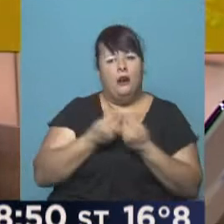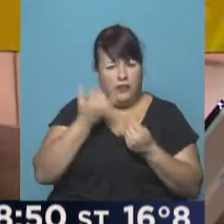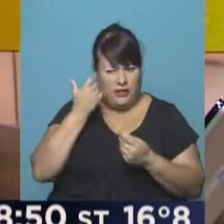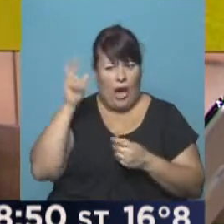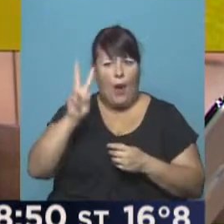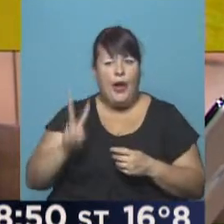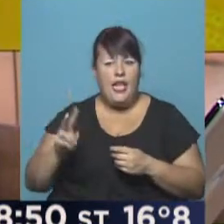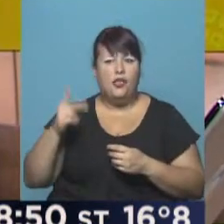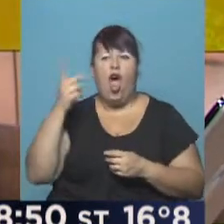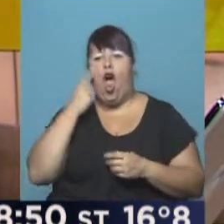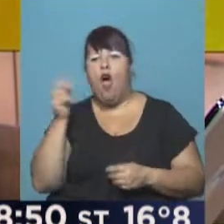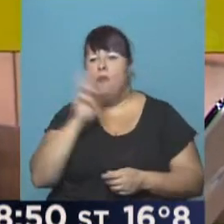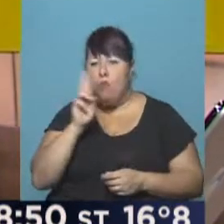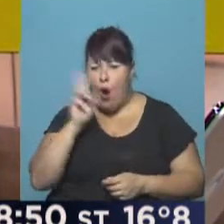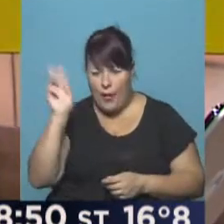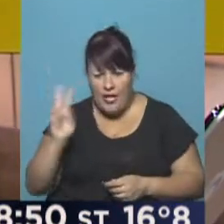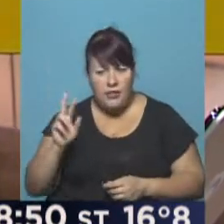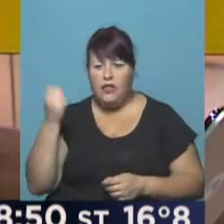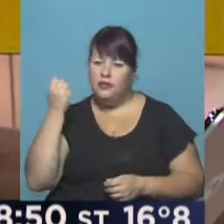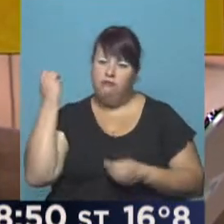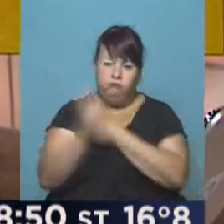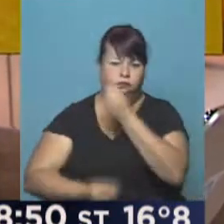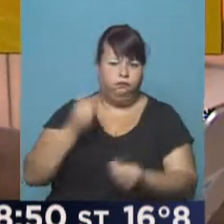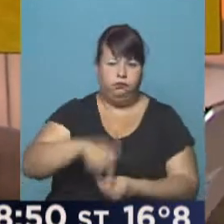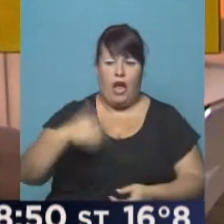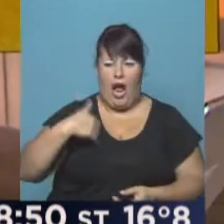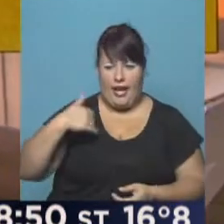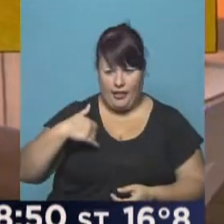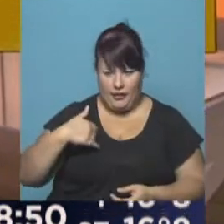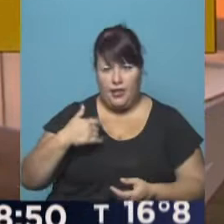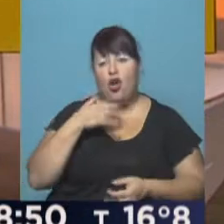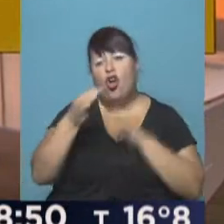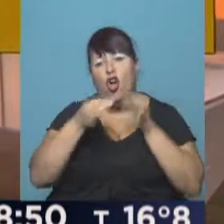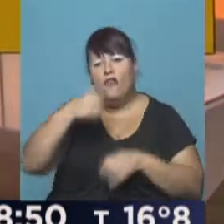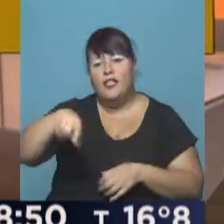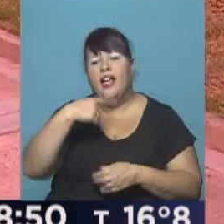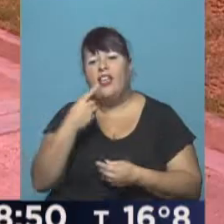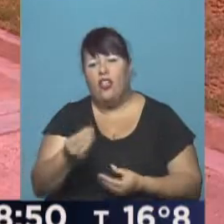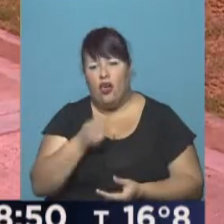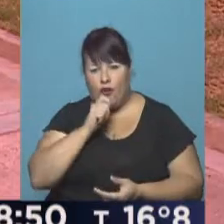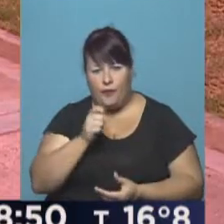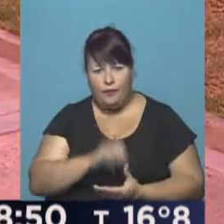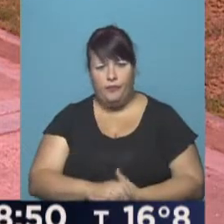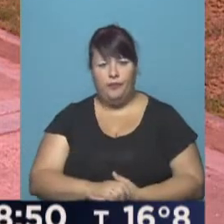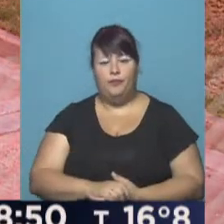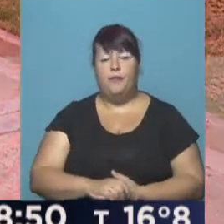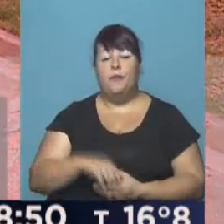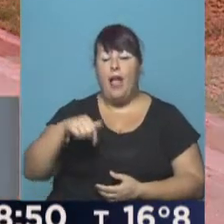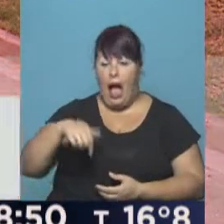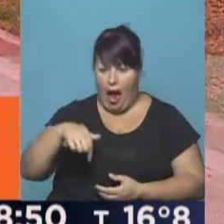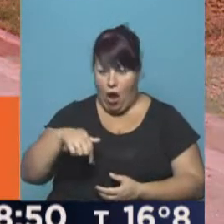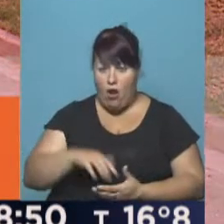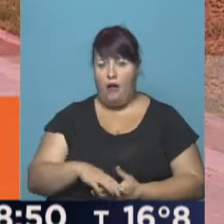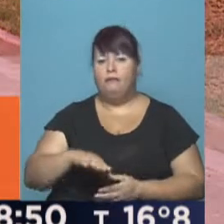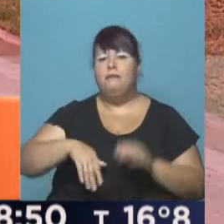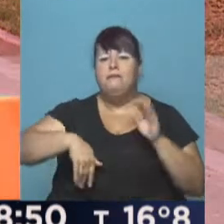los venezolanos y venezolanas que están diciendo presente en nuestro país. Dialogamos con ellos. En la actualidad,